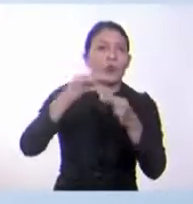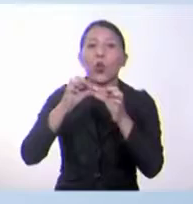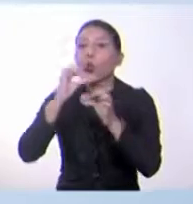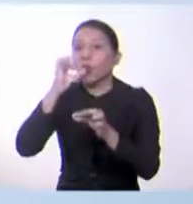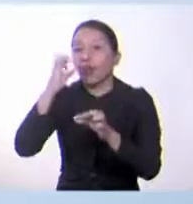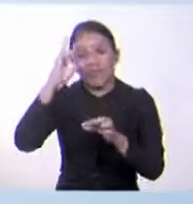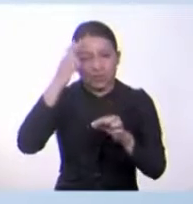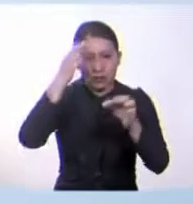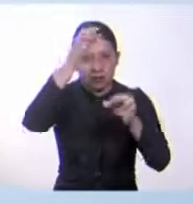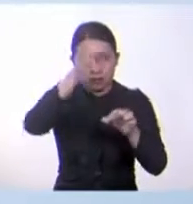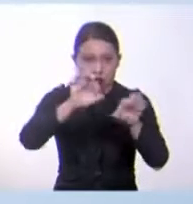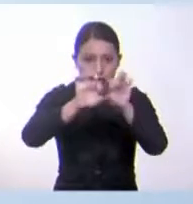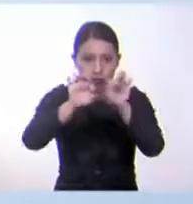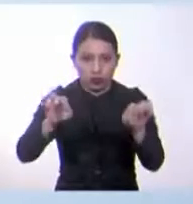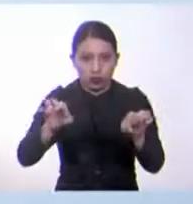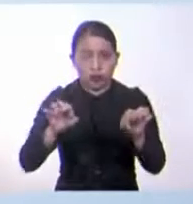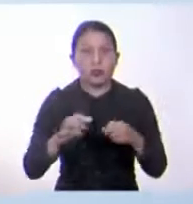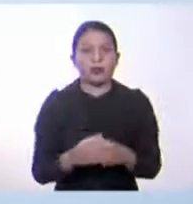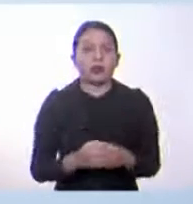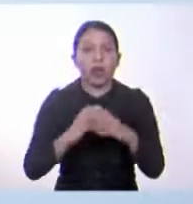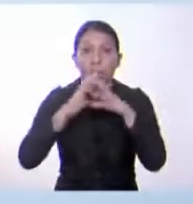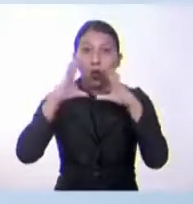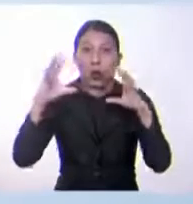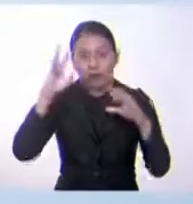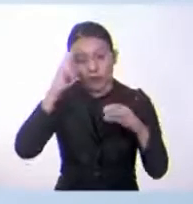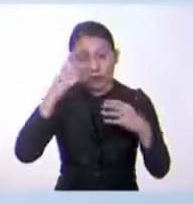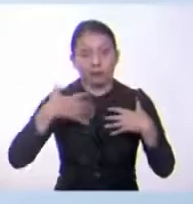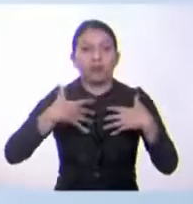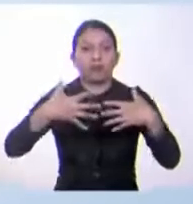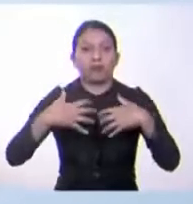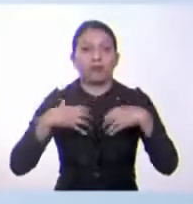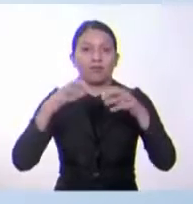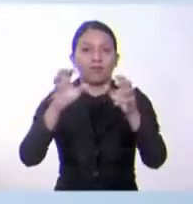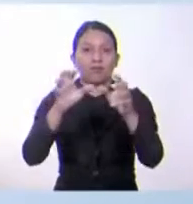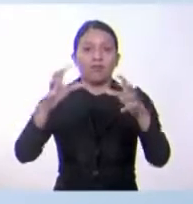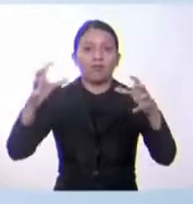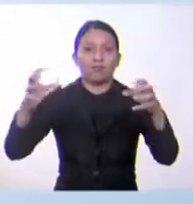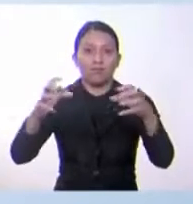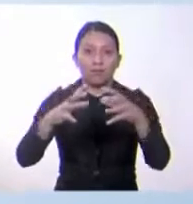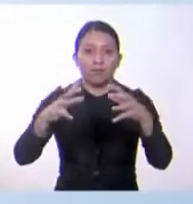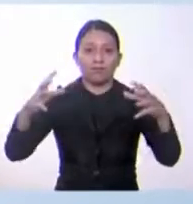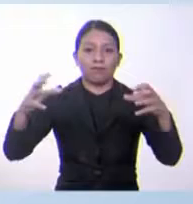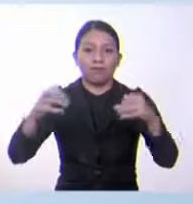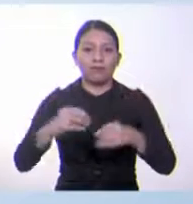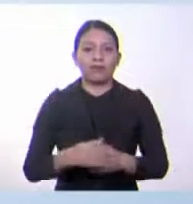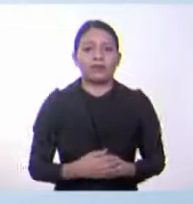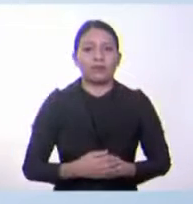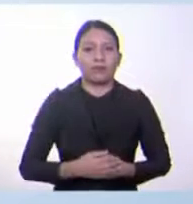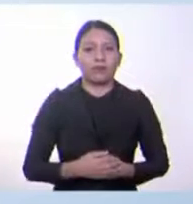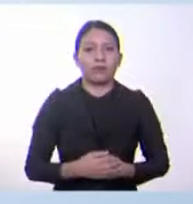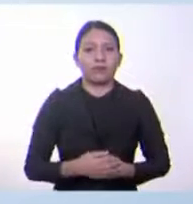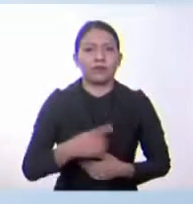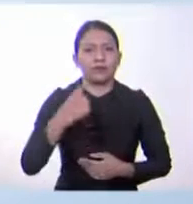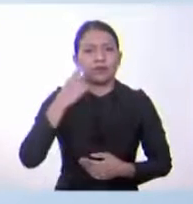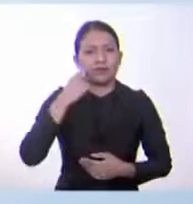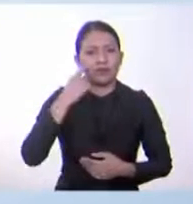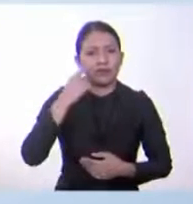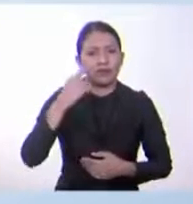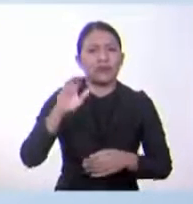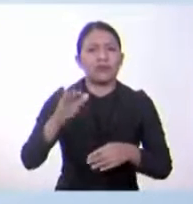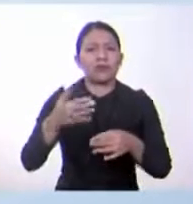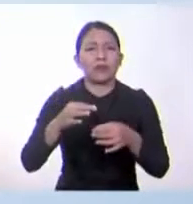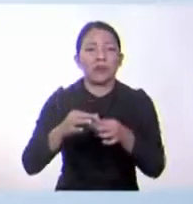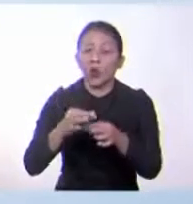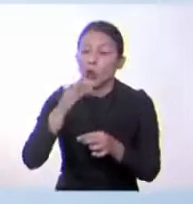las tráqueas y la faringe. Los extremos de afuera de las pajillas representan las fosas nasales o